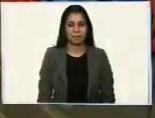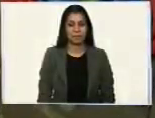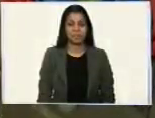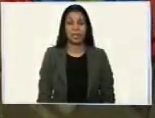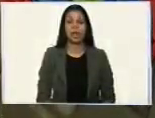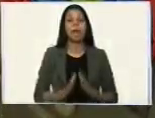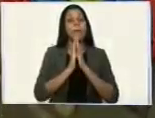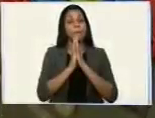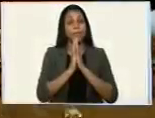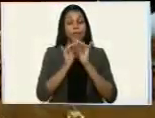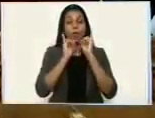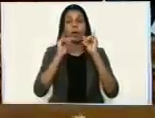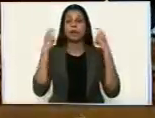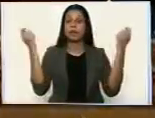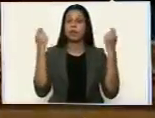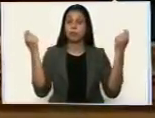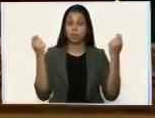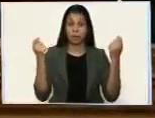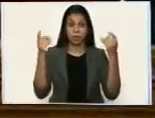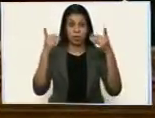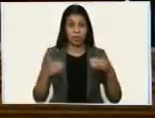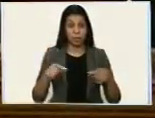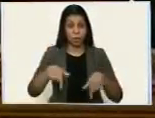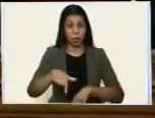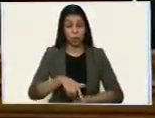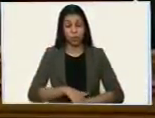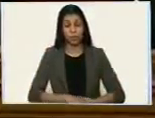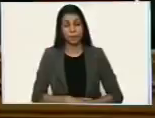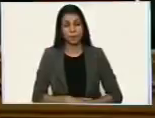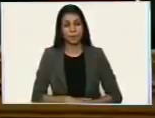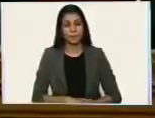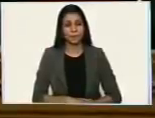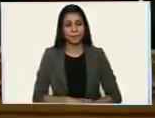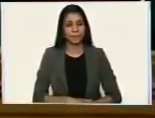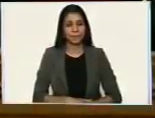de la decisión de esta Asamblea Nacional Constituyente.